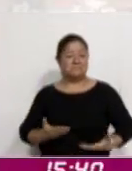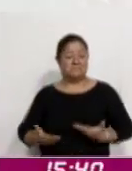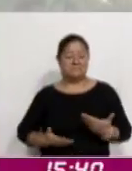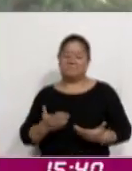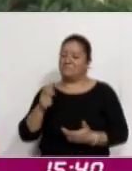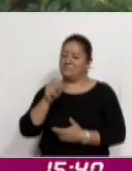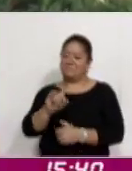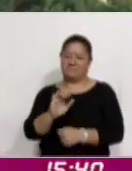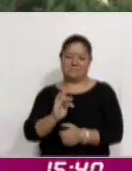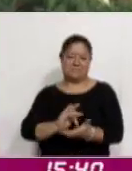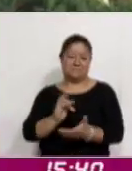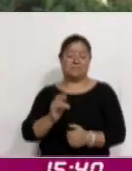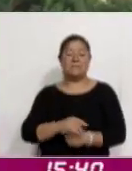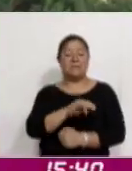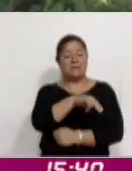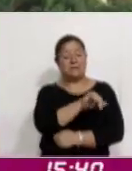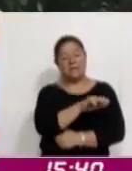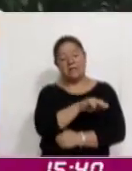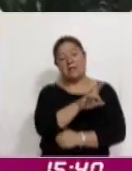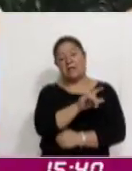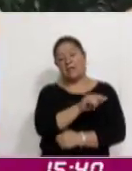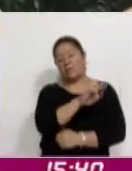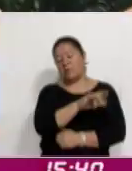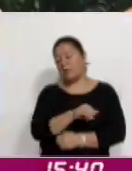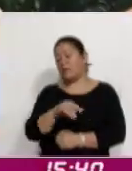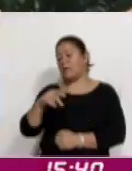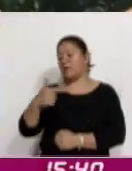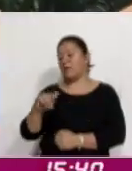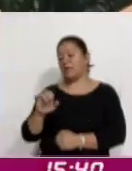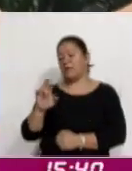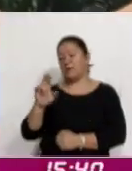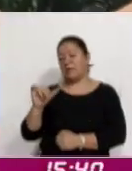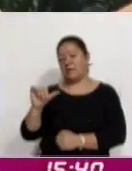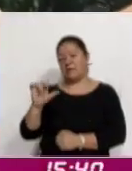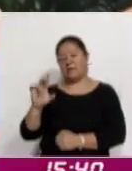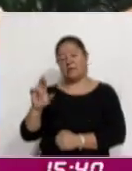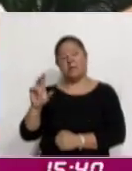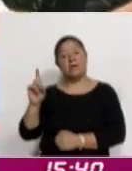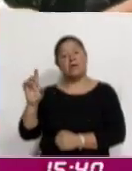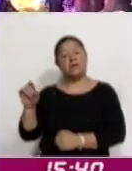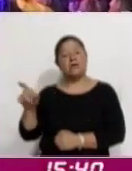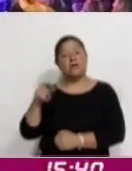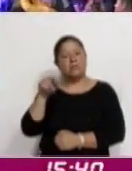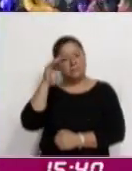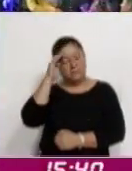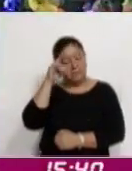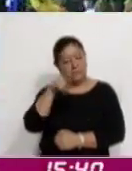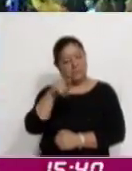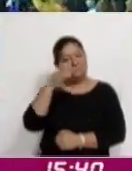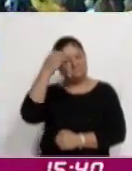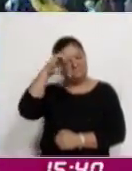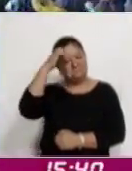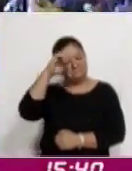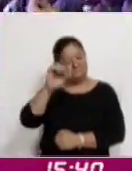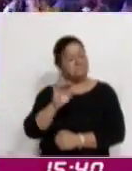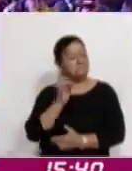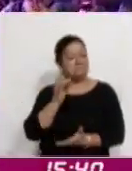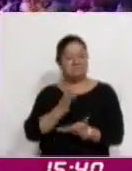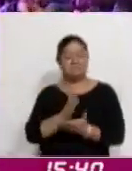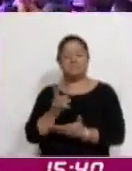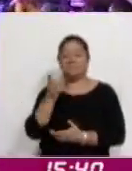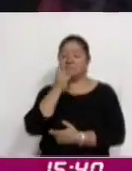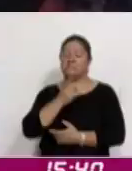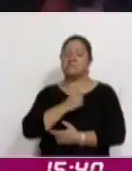premiaciones. Para Laura Naí Escamilla San Luis y Gerardo Cortés Bote, este evento promete ser una experiencia inolvidable. Señalaron